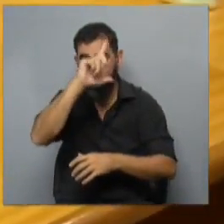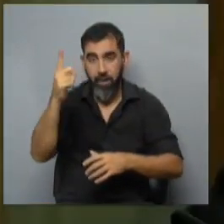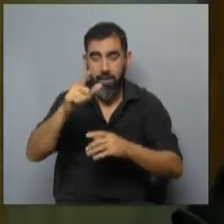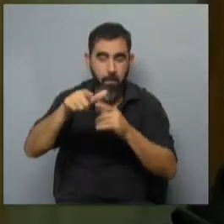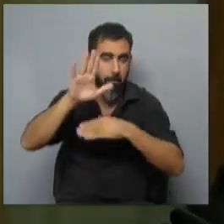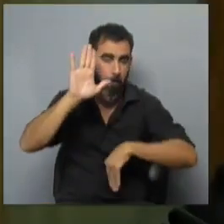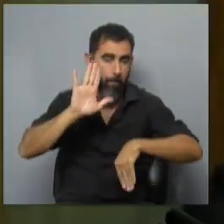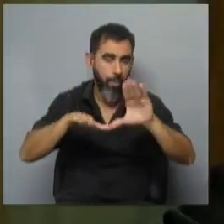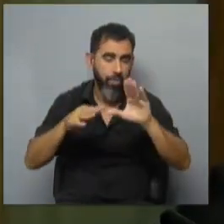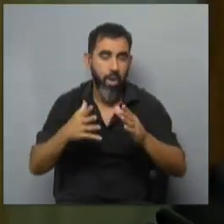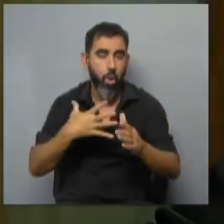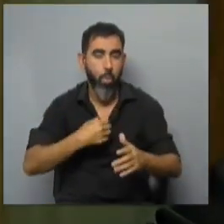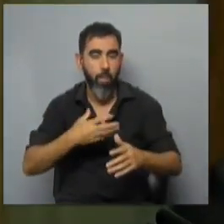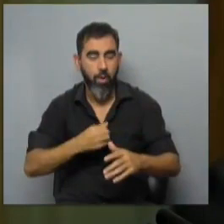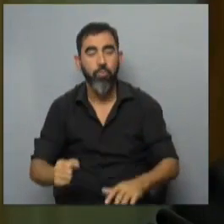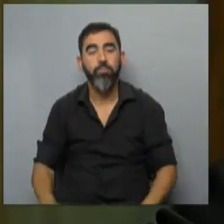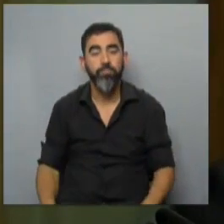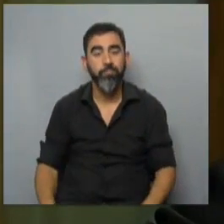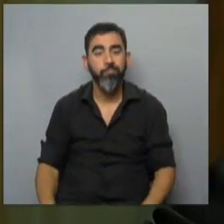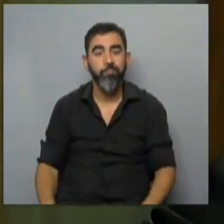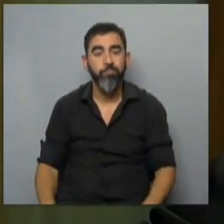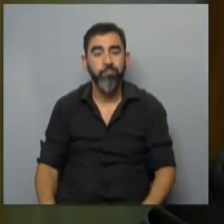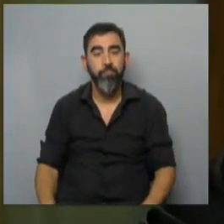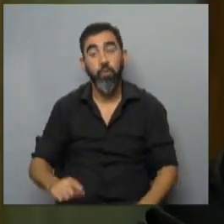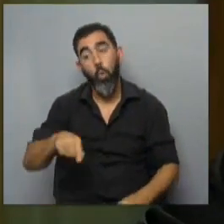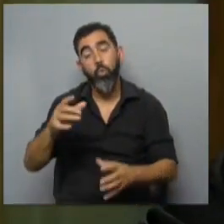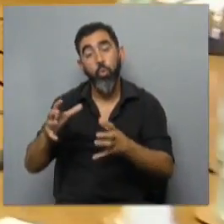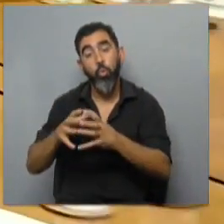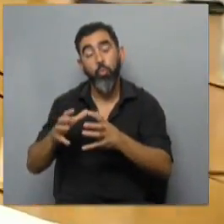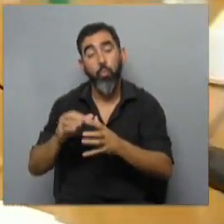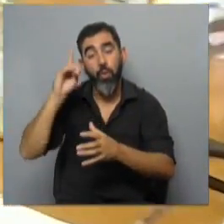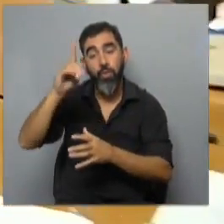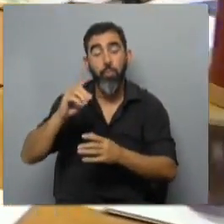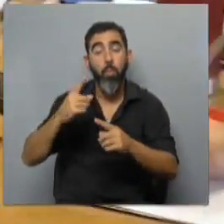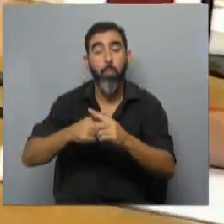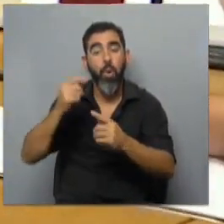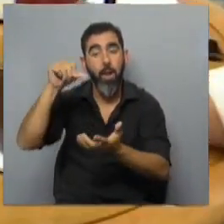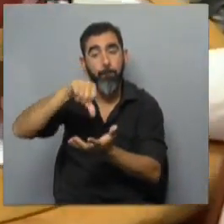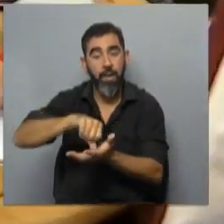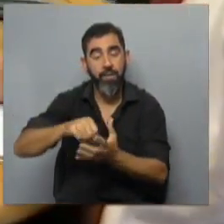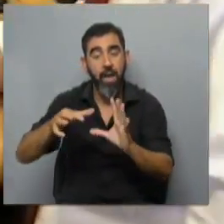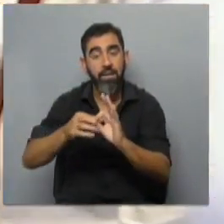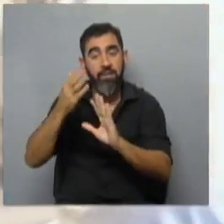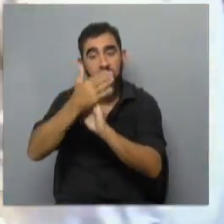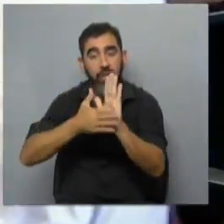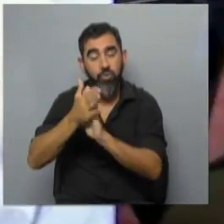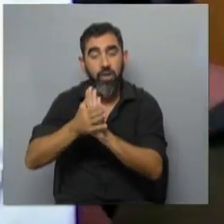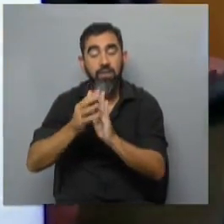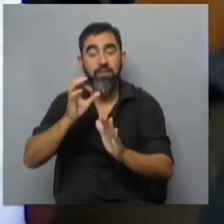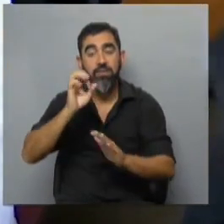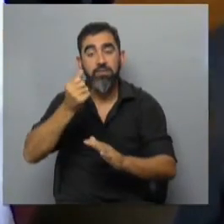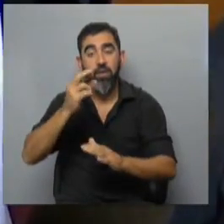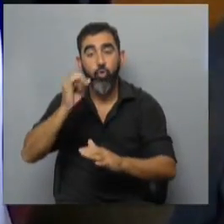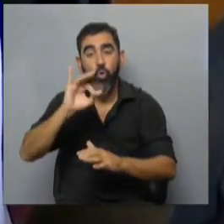mayoritario del nacionalismo de otro lado se ubica el legislador de por la patria alianza nacional y el sar turismo quienes